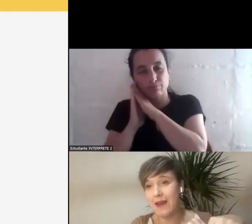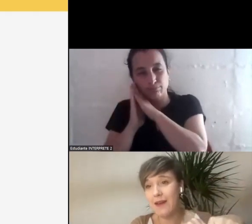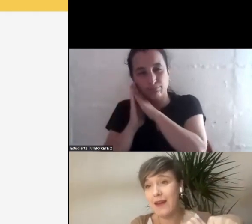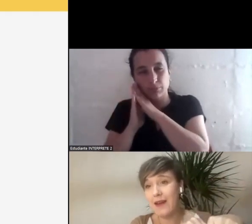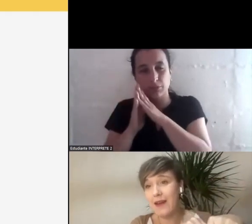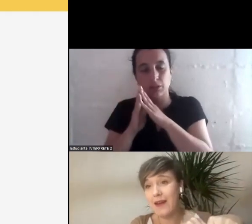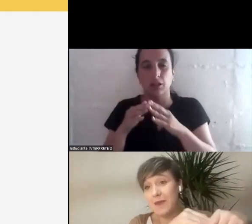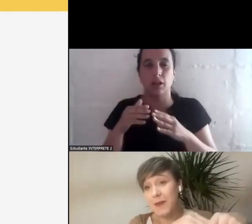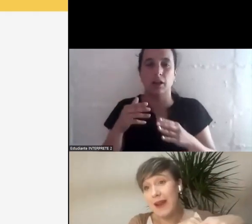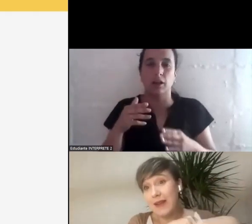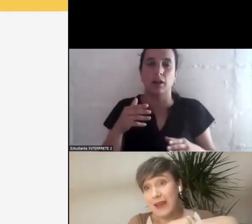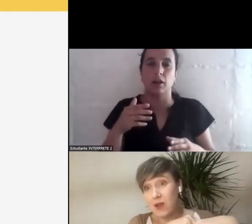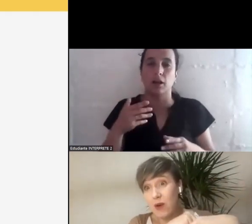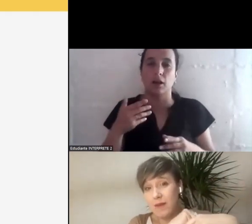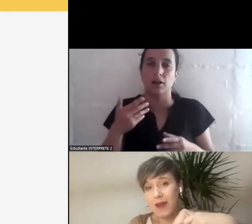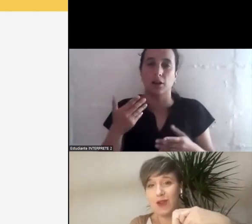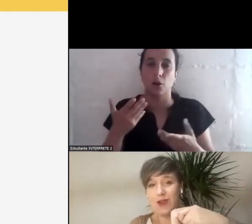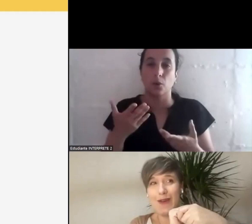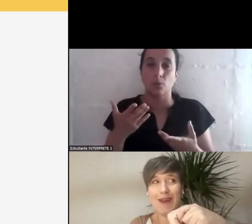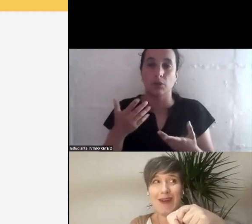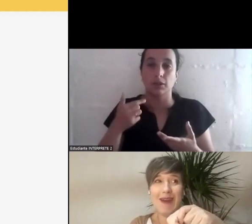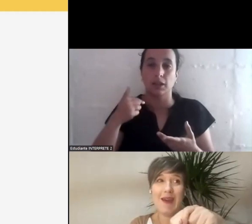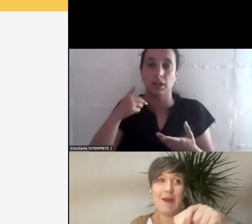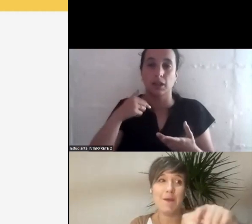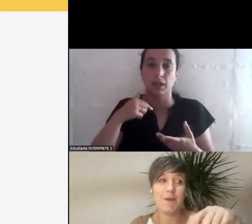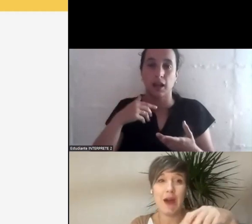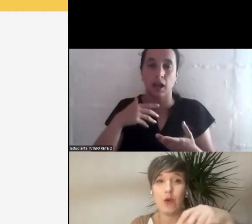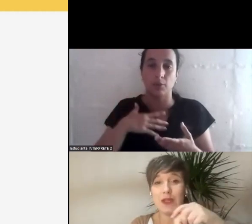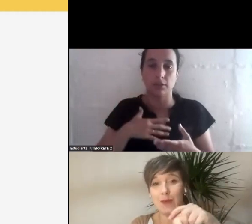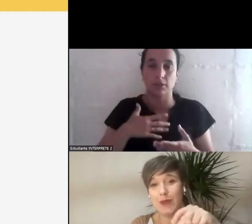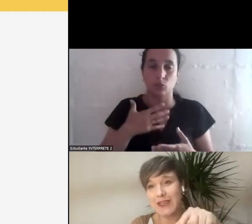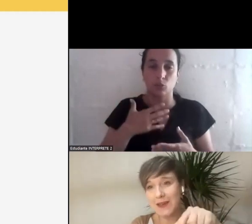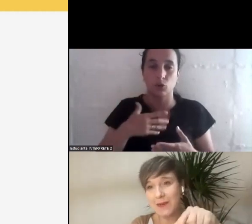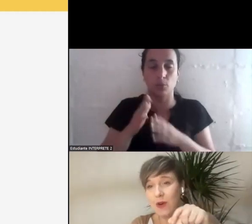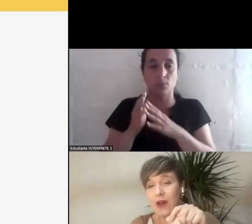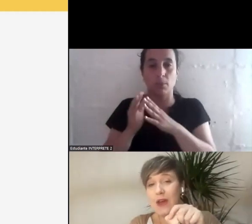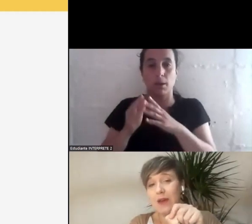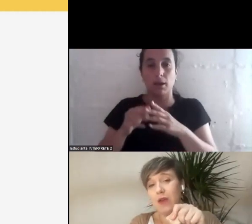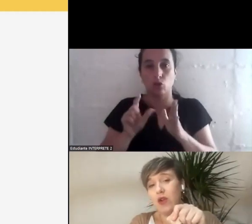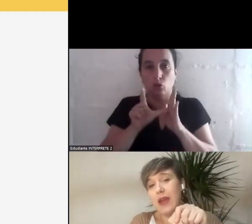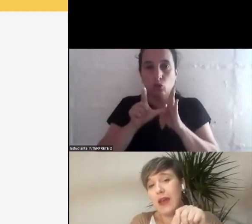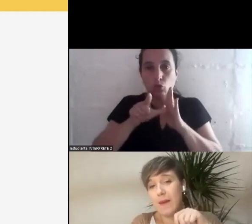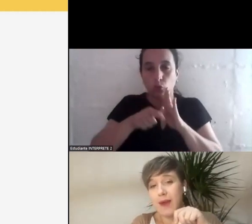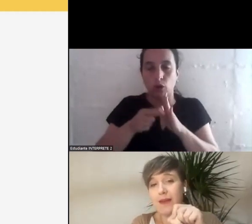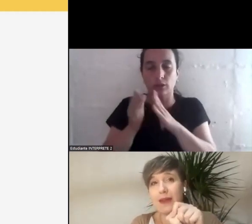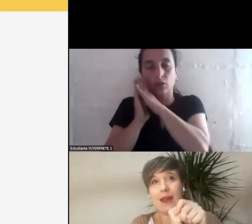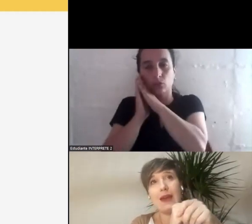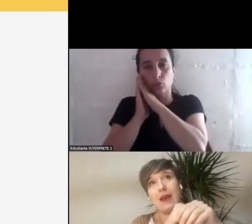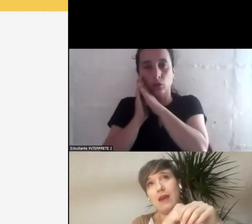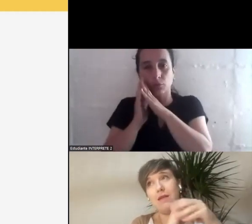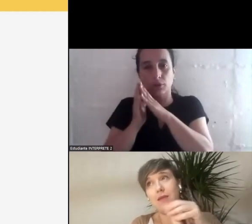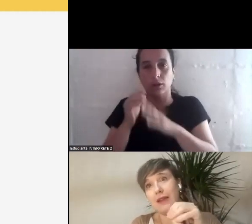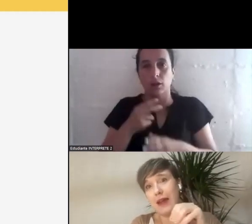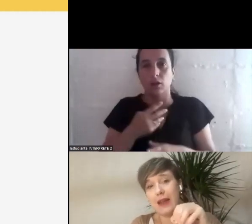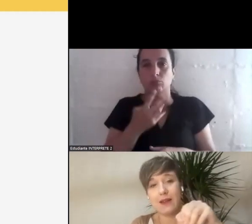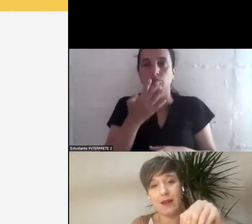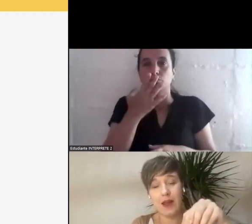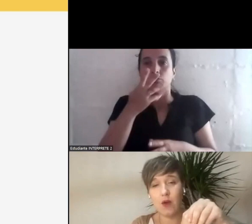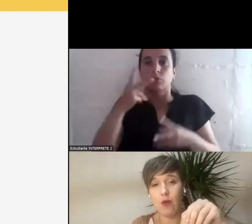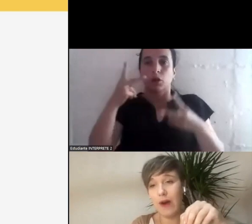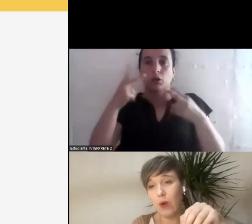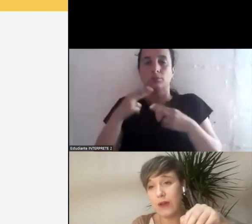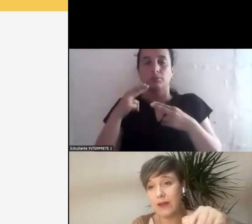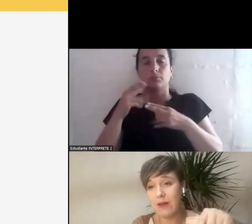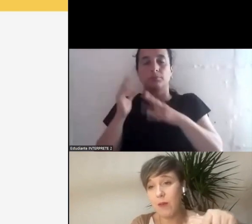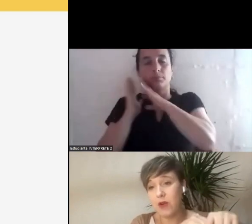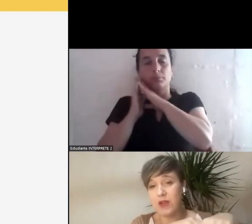dejar de respirar mientras duermen. Esto es algo que angustia muchísimo y bueno, si hay herramientas hay que tratarlas